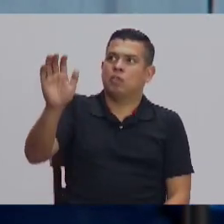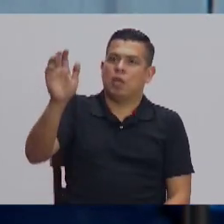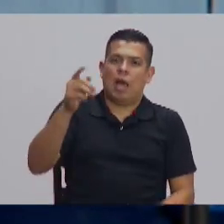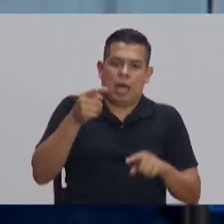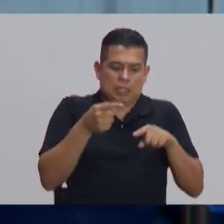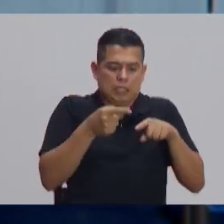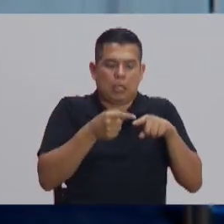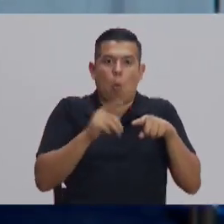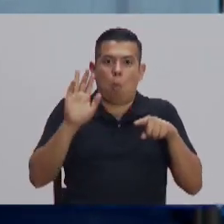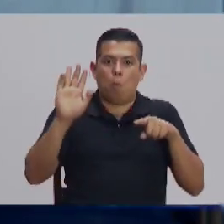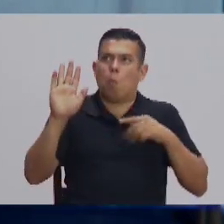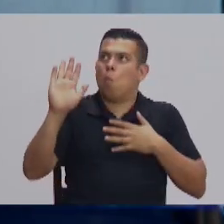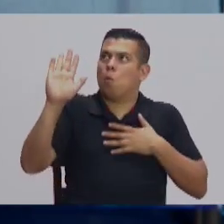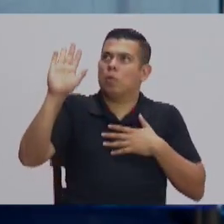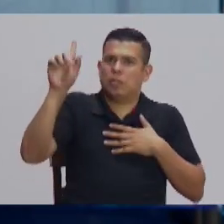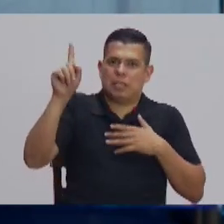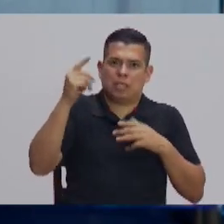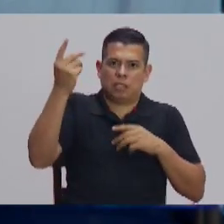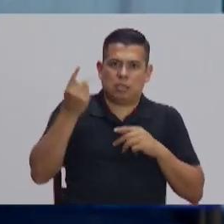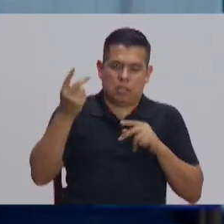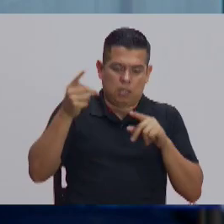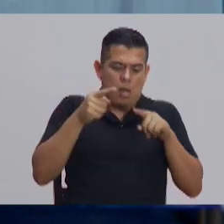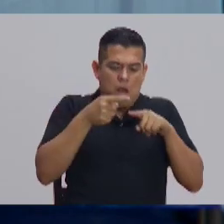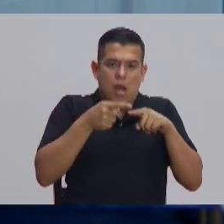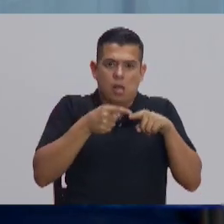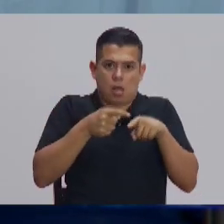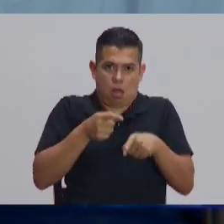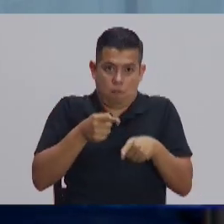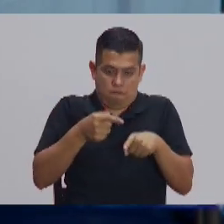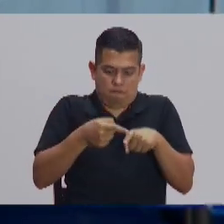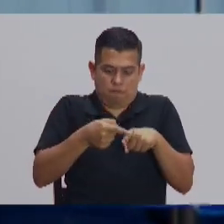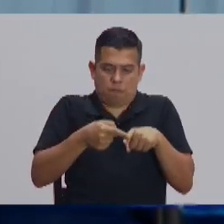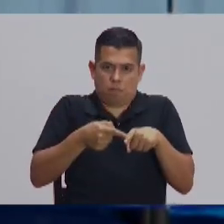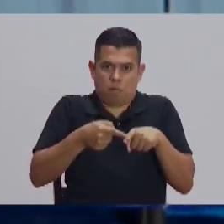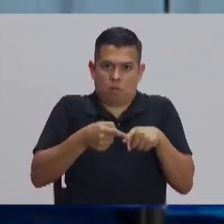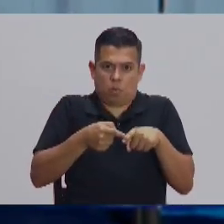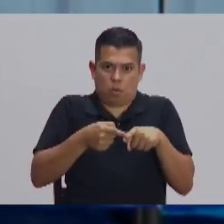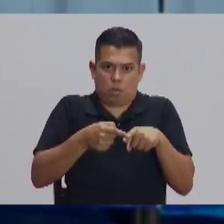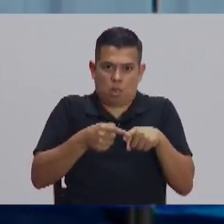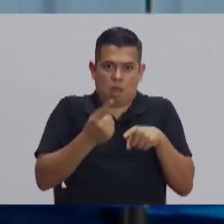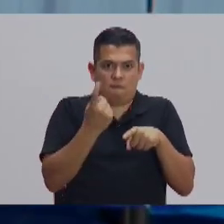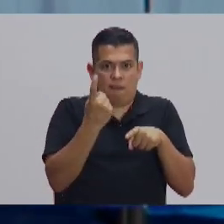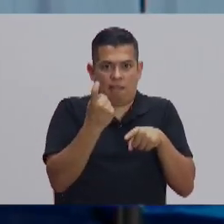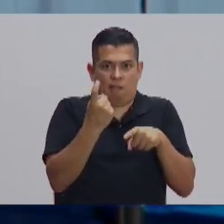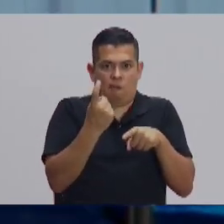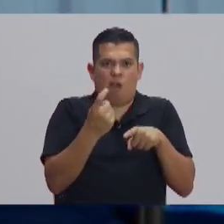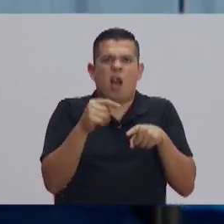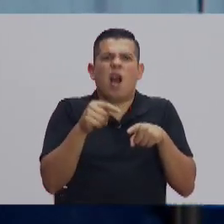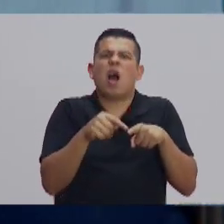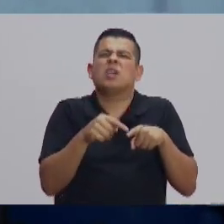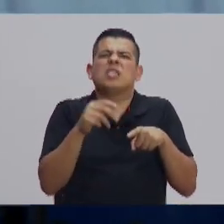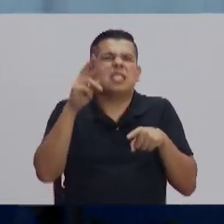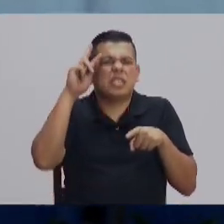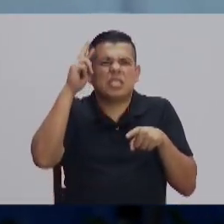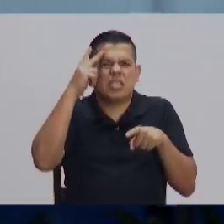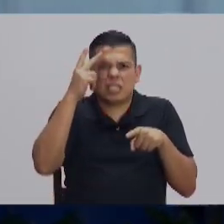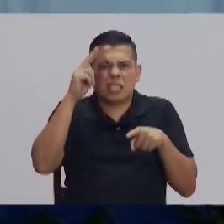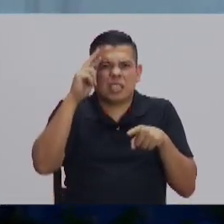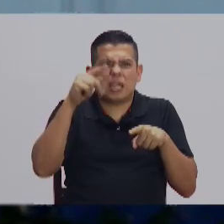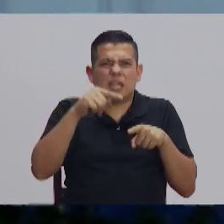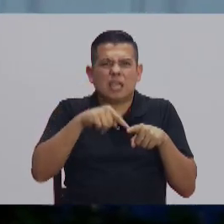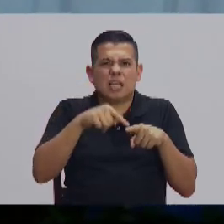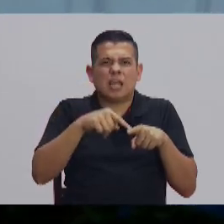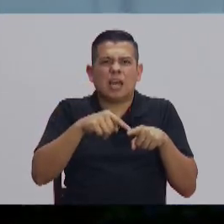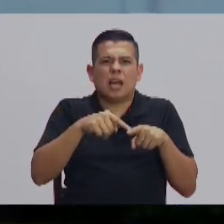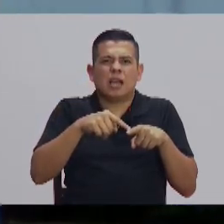circuncidado ponga atención porque este enseñanza es muy bonita hermana para ti y que eso de la circuncisión